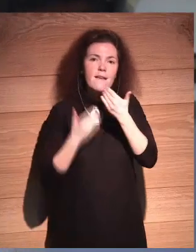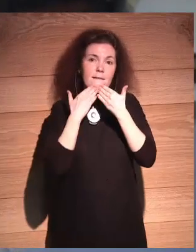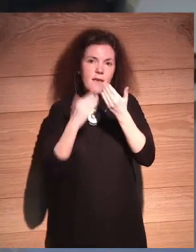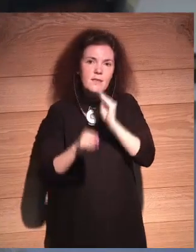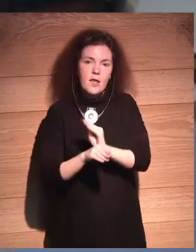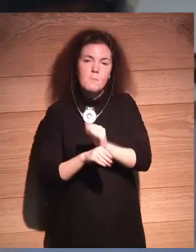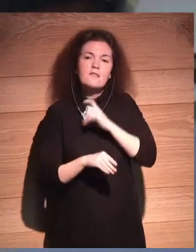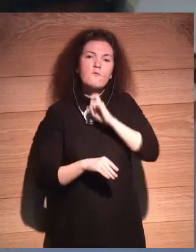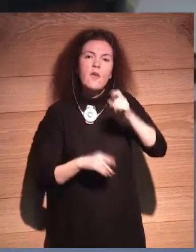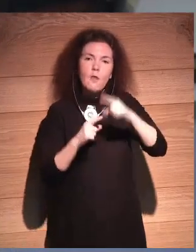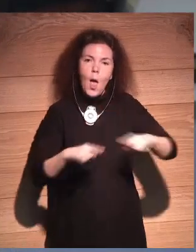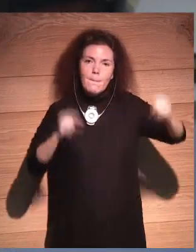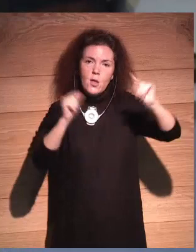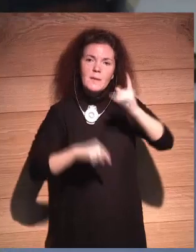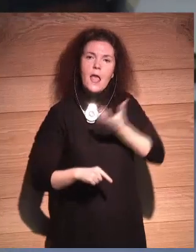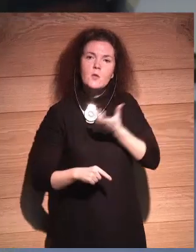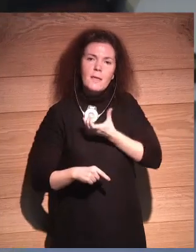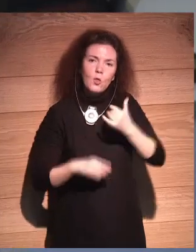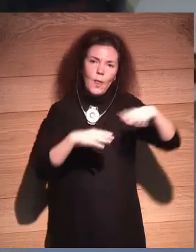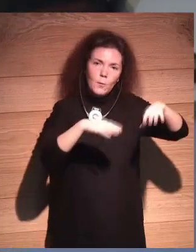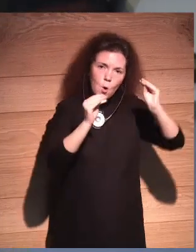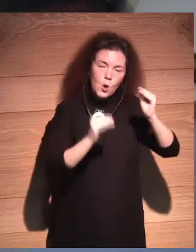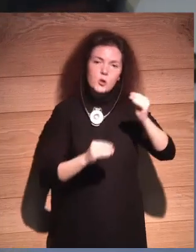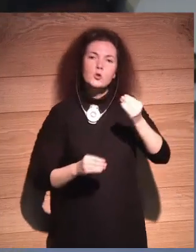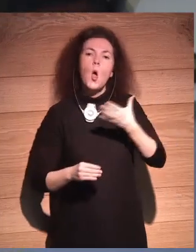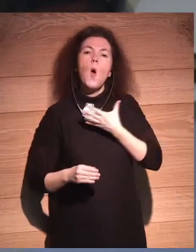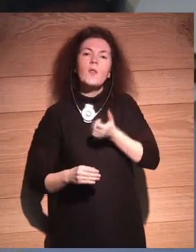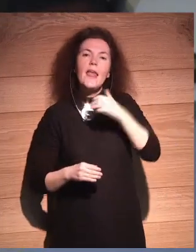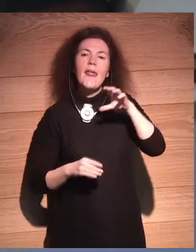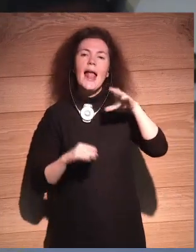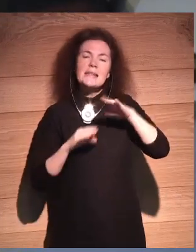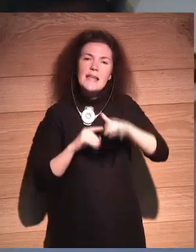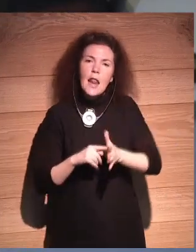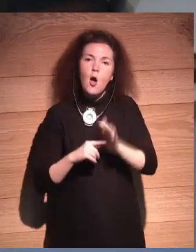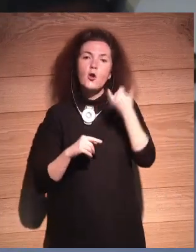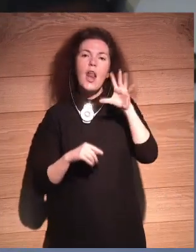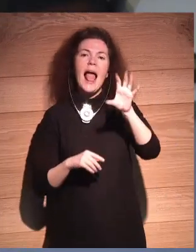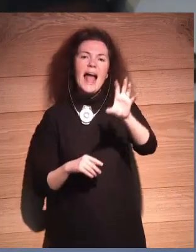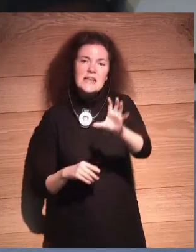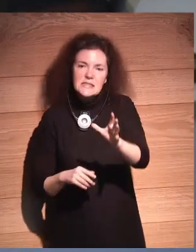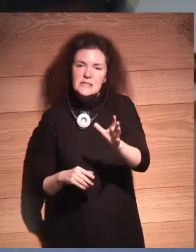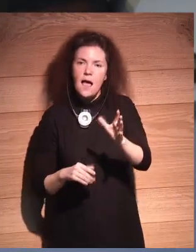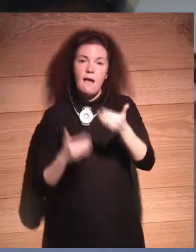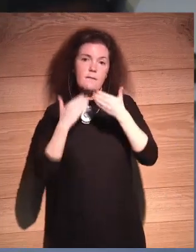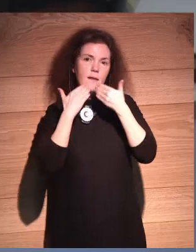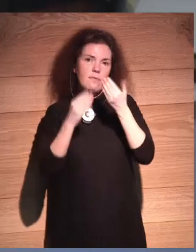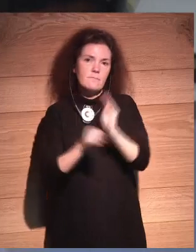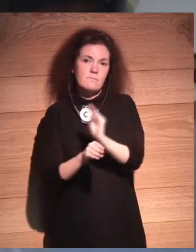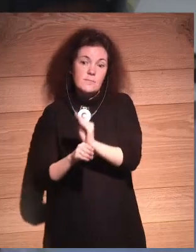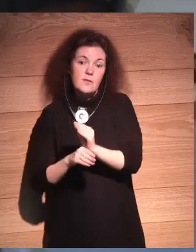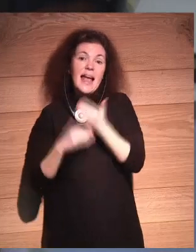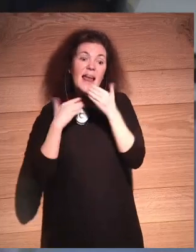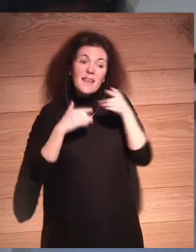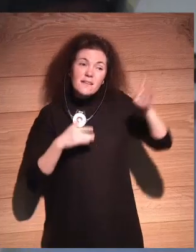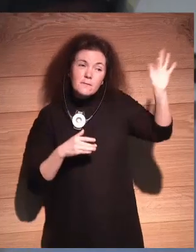Fundación Japón, como el Ayuntamiento de Burgos, como la Junta de Castilla y León, como la Caixa, etcétera, etcétera. Y gracias a ellos en